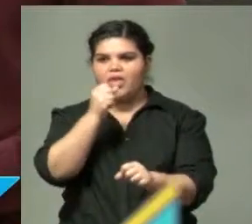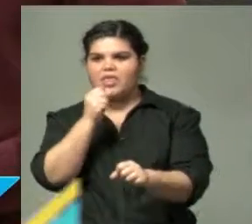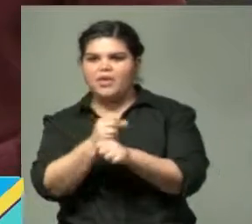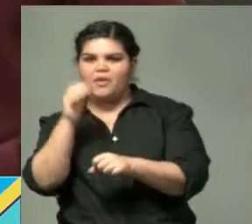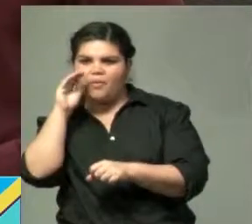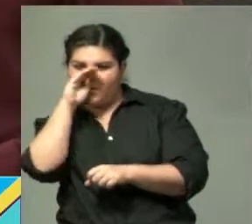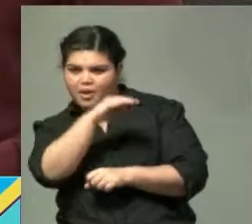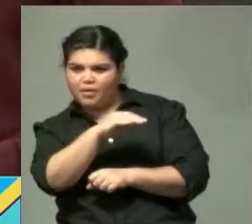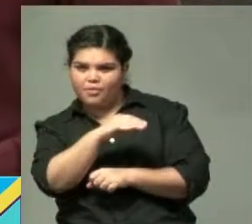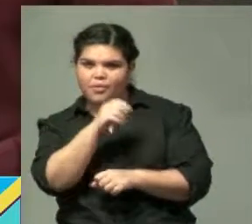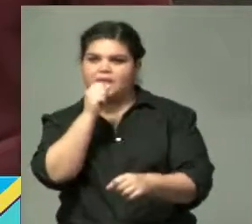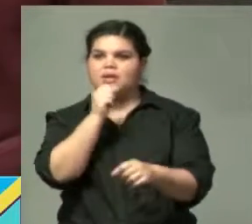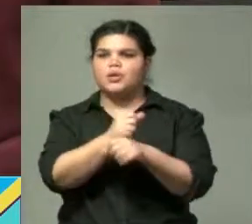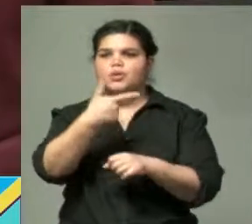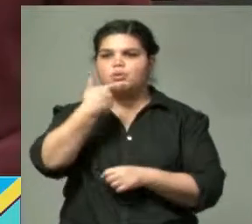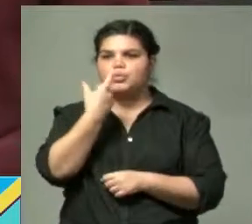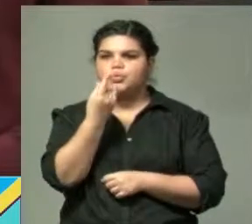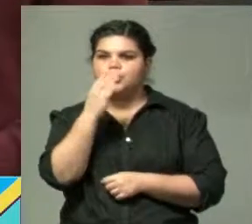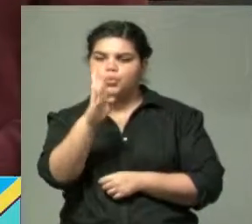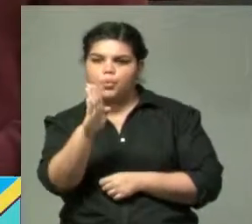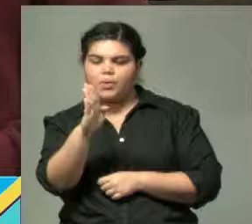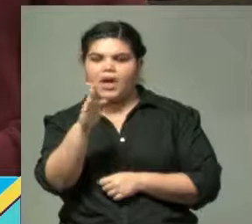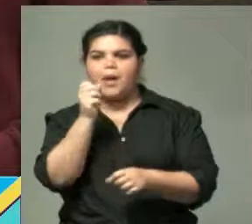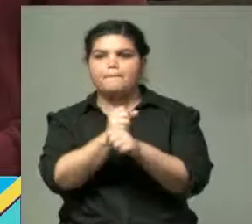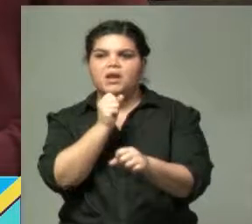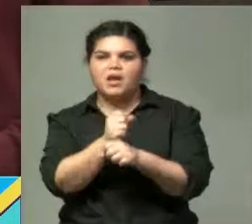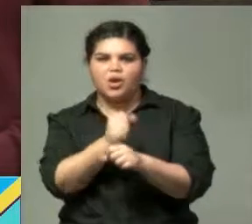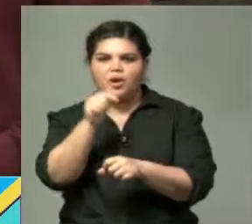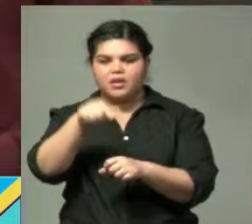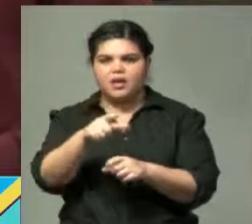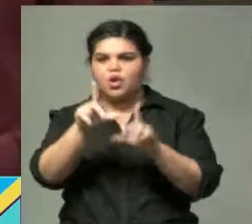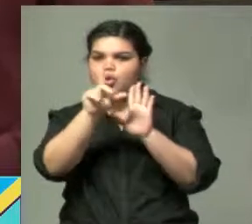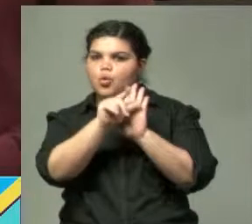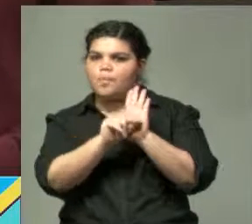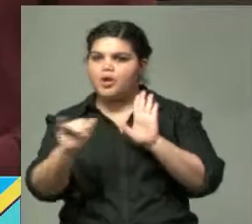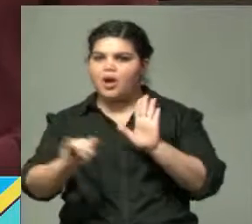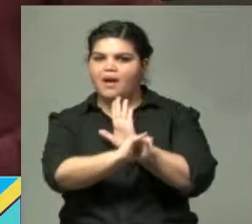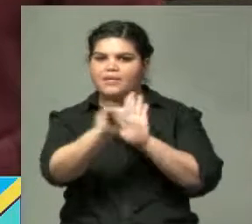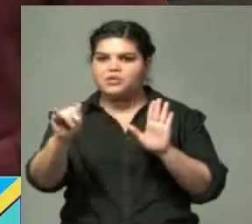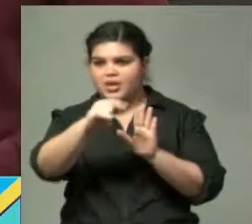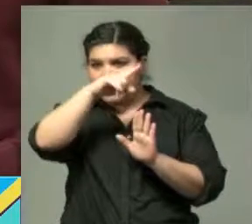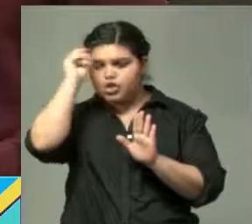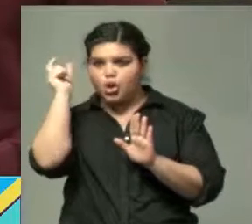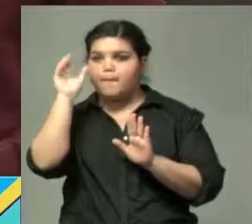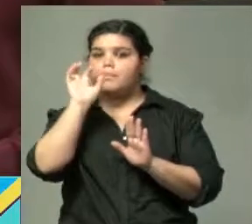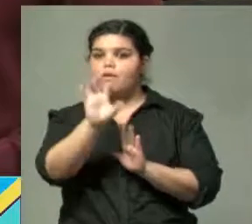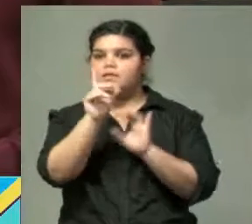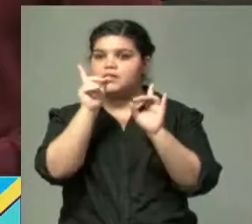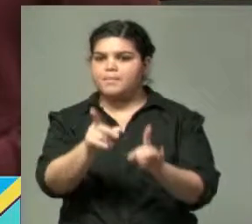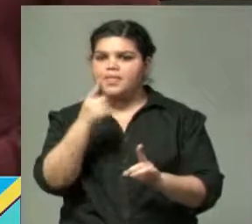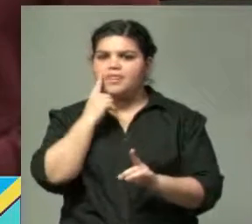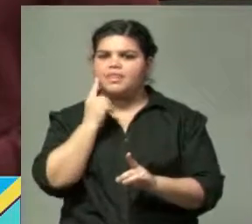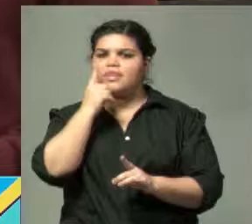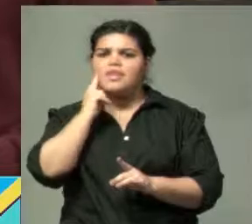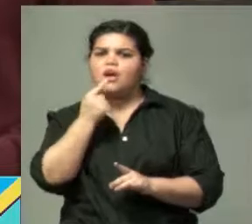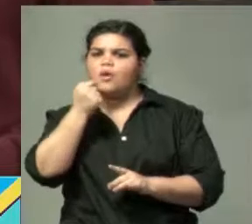algunos días nomás se conocieron números acerca de esta situación, tanto a nivel nacional como provincial, y todo eso nos vamos a estar preguntando hoy. ¿Qué significan